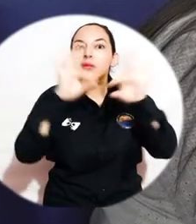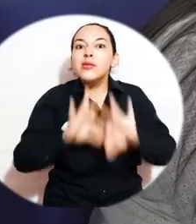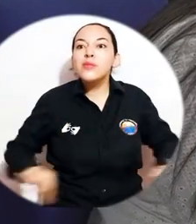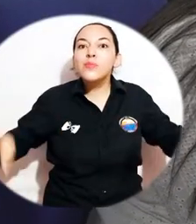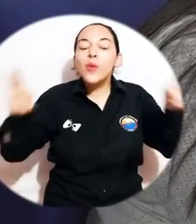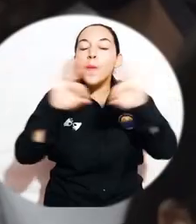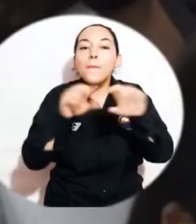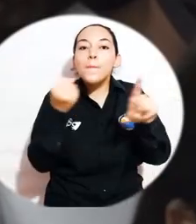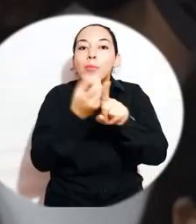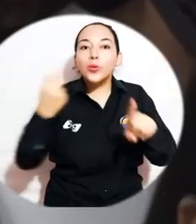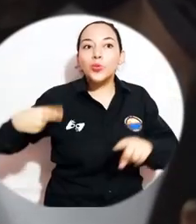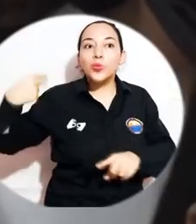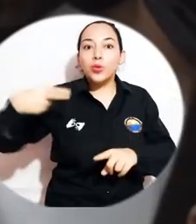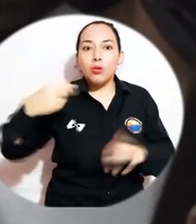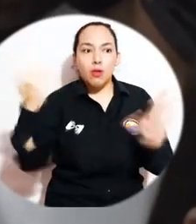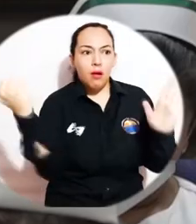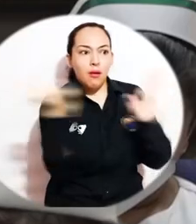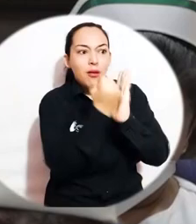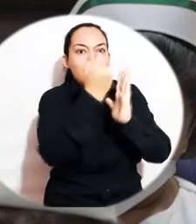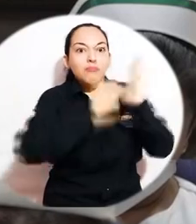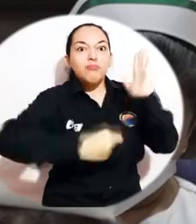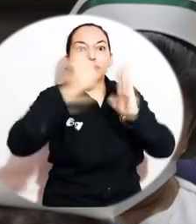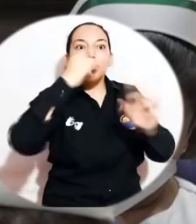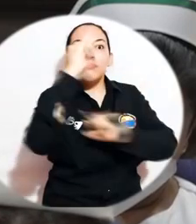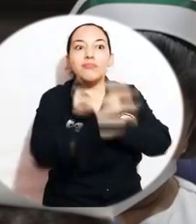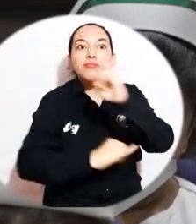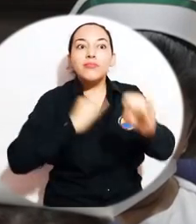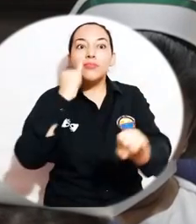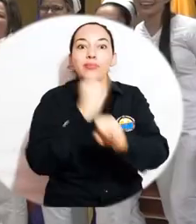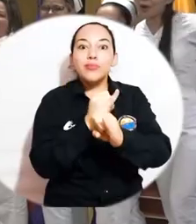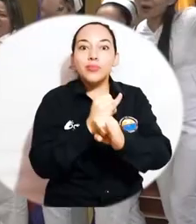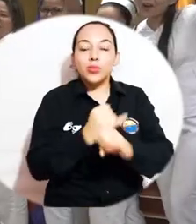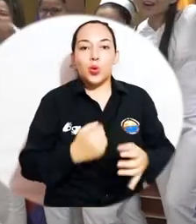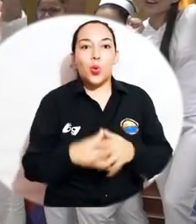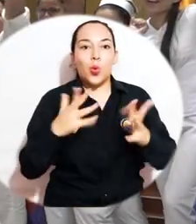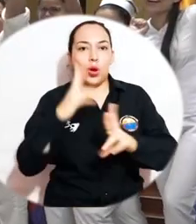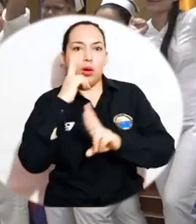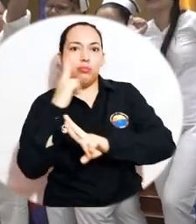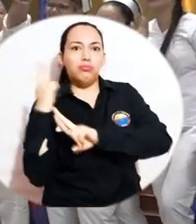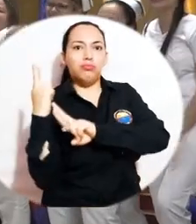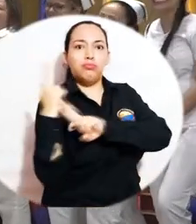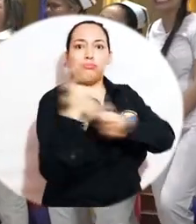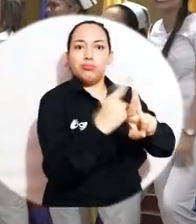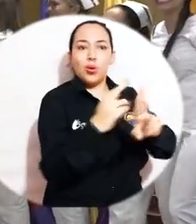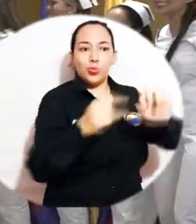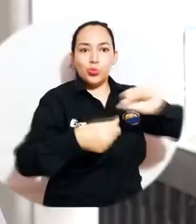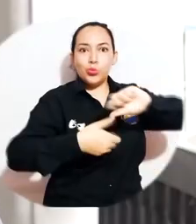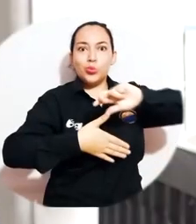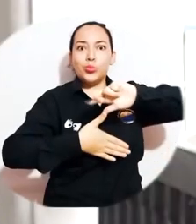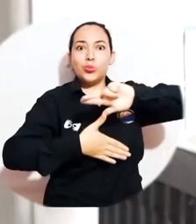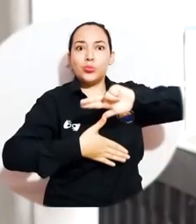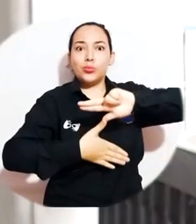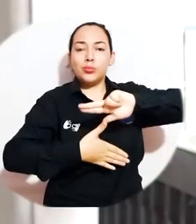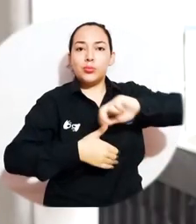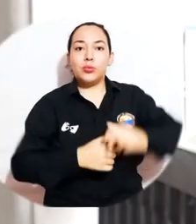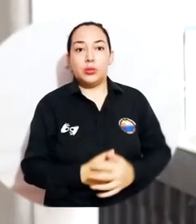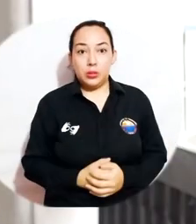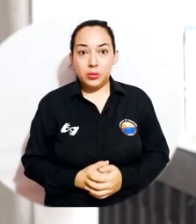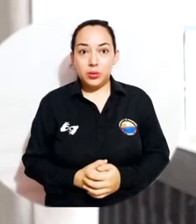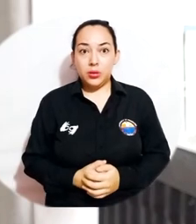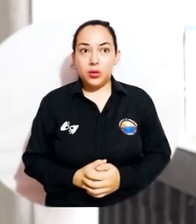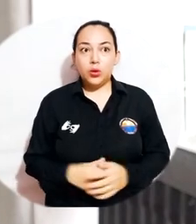en su historia, alcanzar la acreditación internacional Arcosur y ser reconocidos en todo Sudamérica. El estar